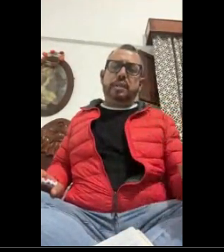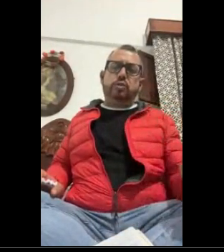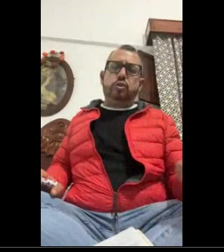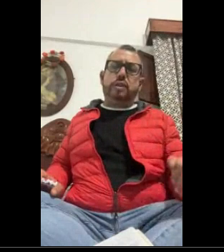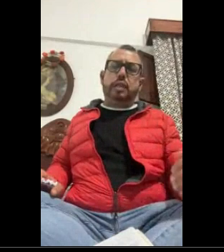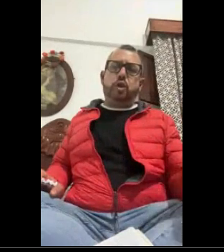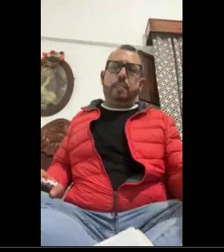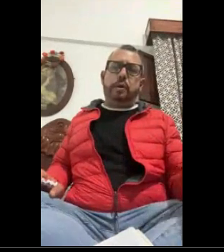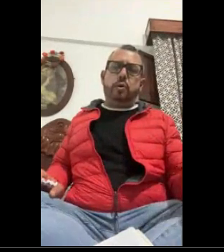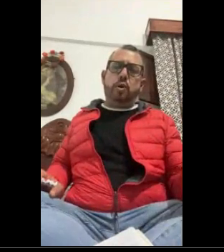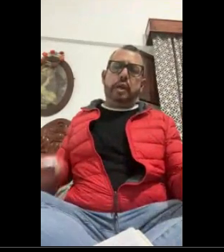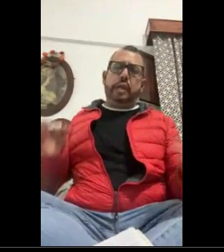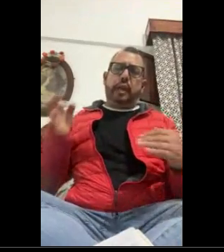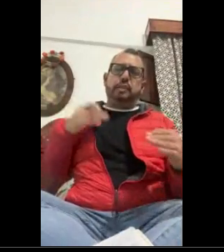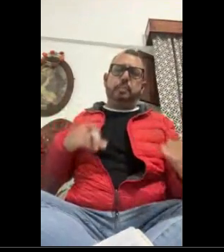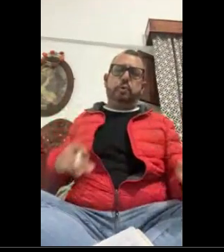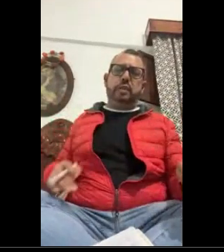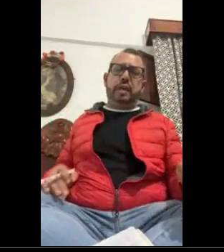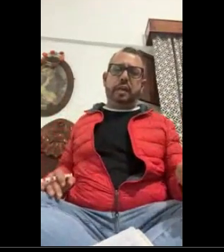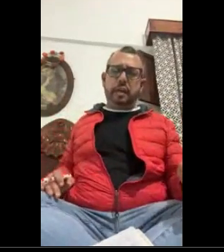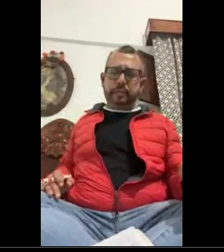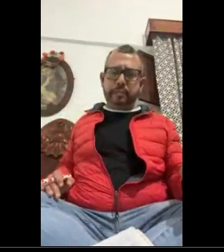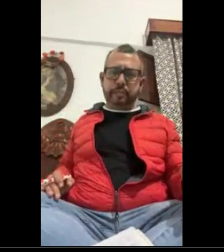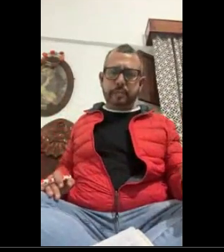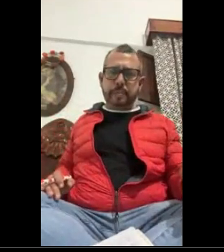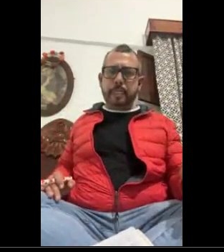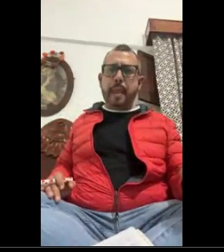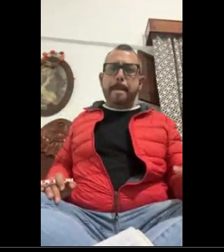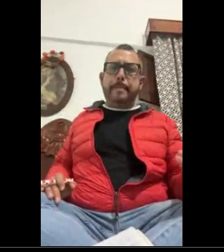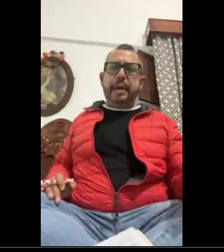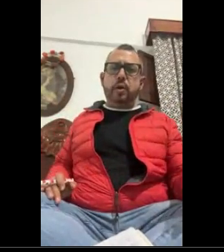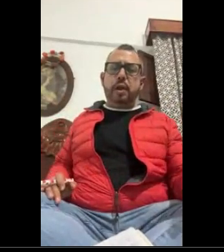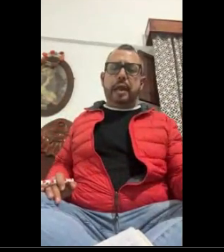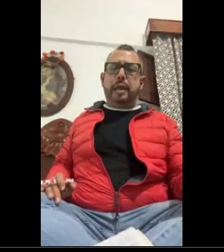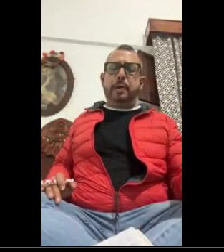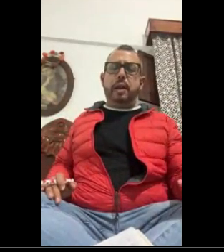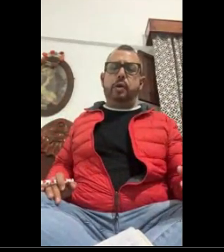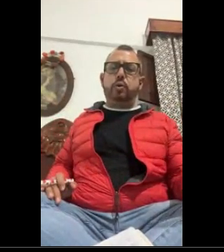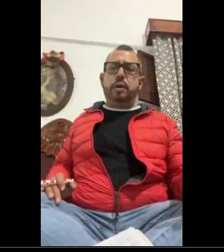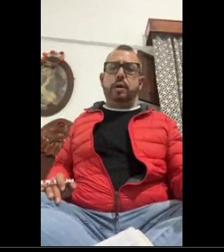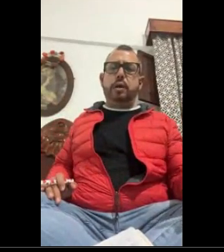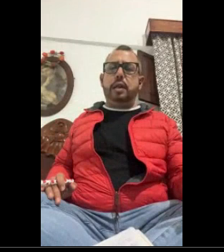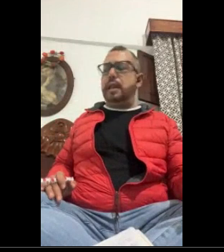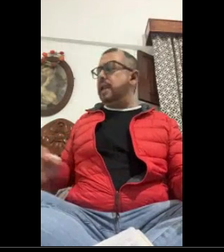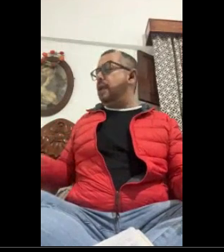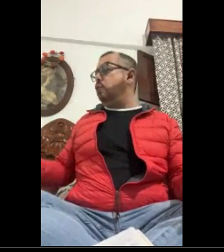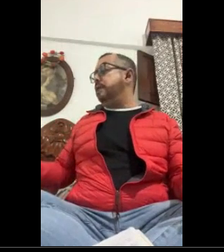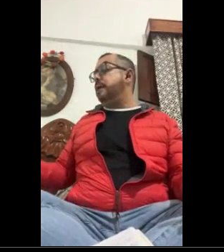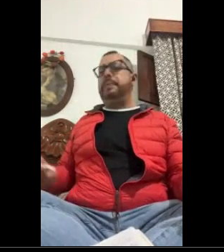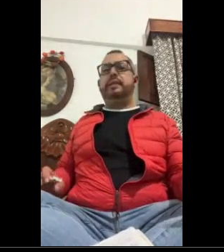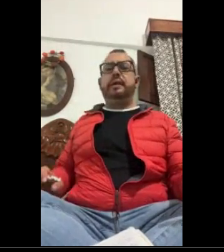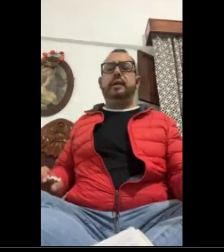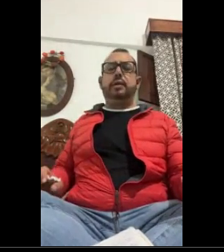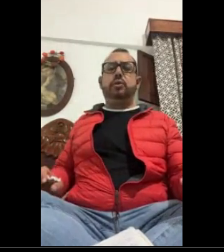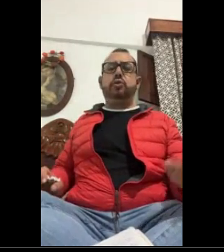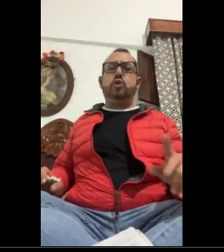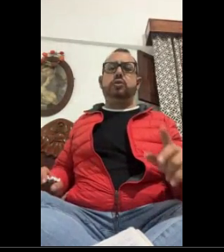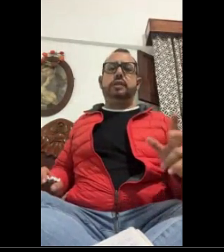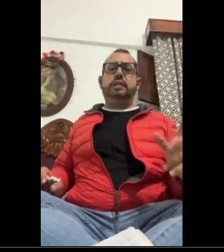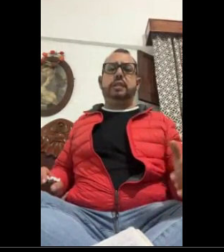Podemos crear nosotros el tópico y responder, Sí, sí, sí, pero sí. la rúbrica